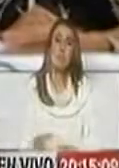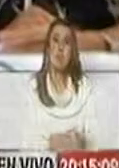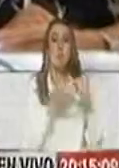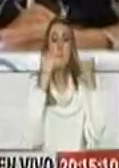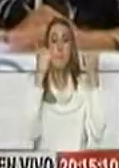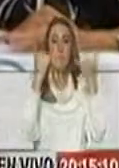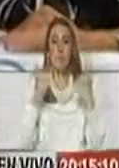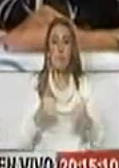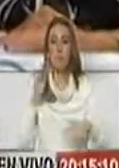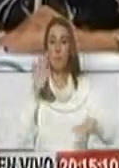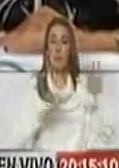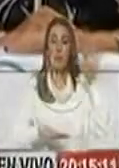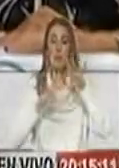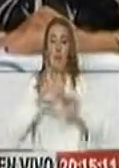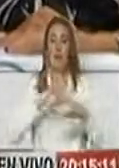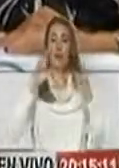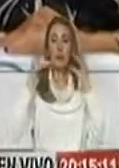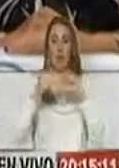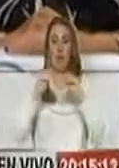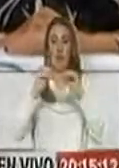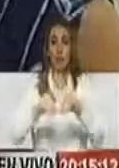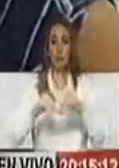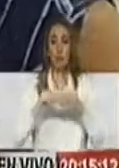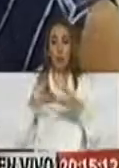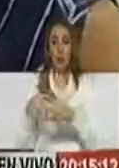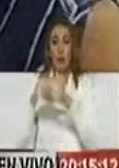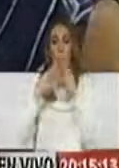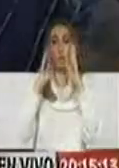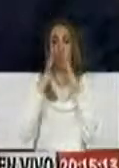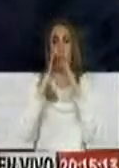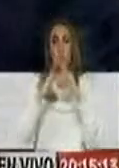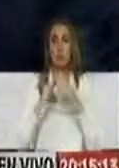condiciones para acceder al hipotecario.